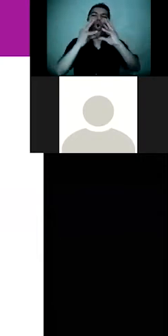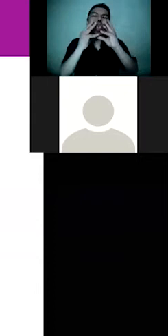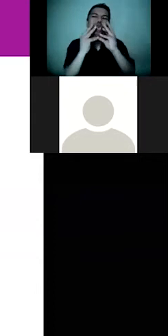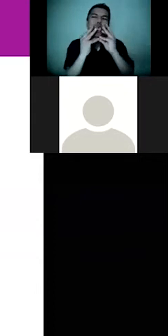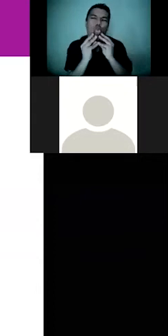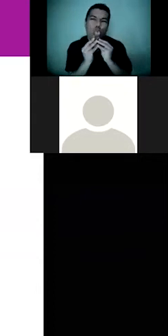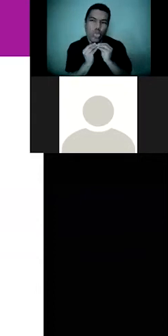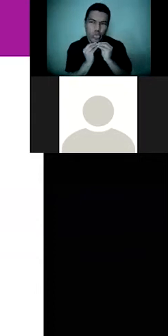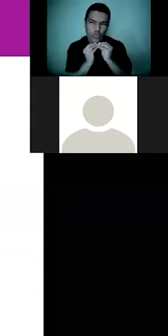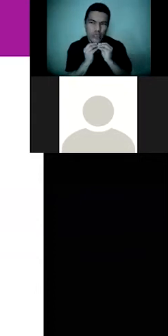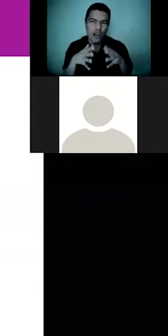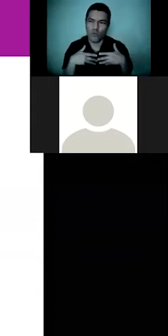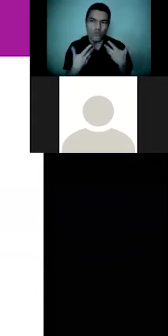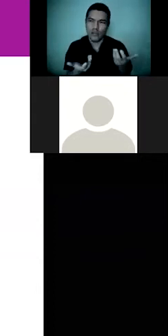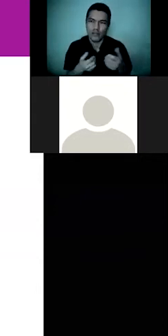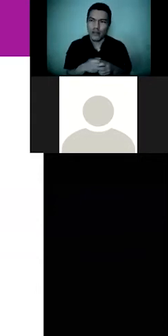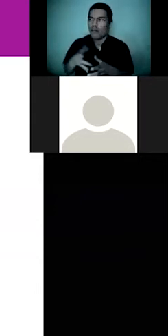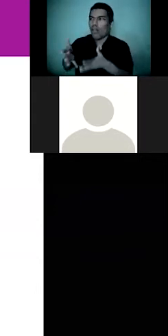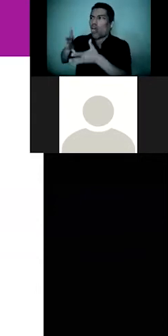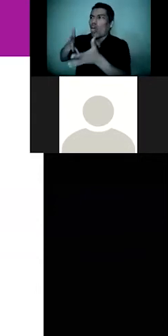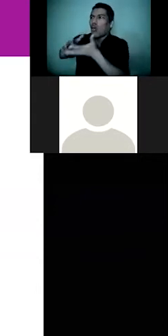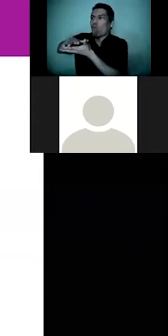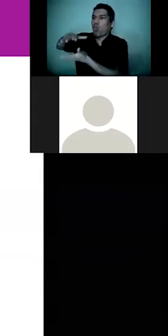hacen mal al tracto vocal para